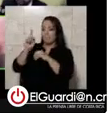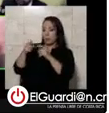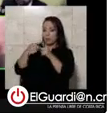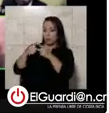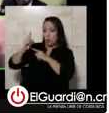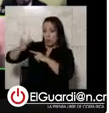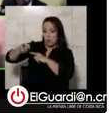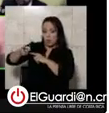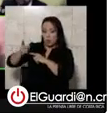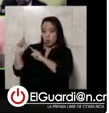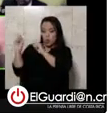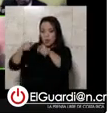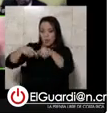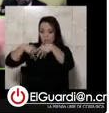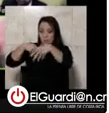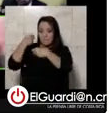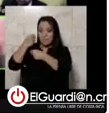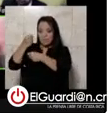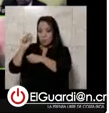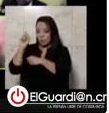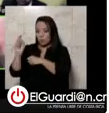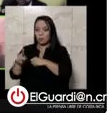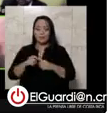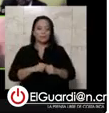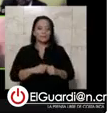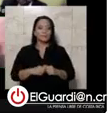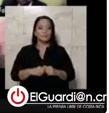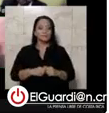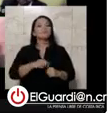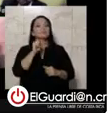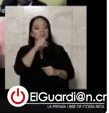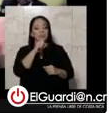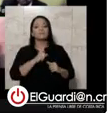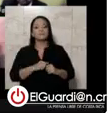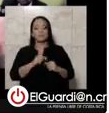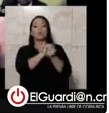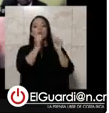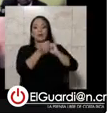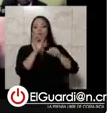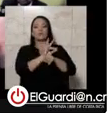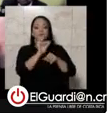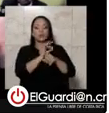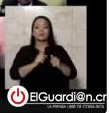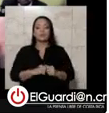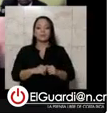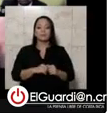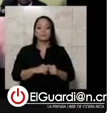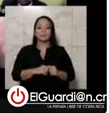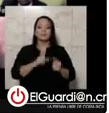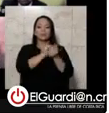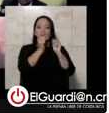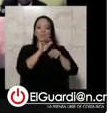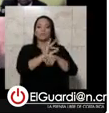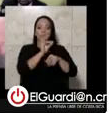participar. Es obligatorio participar de la manifestación. Que sí, digamos, es un cambio de funciones. Es un cambio de funciones